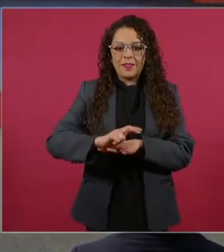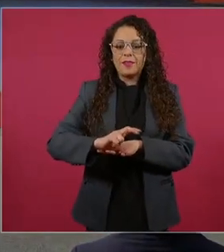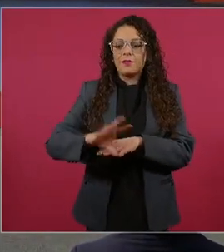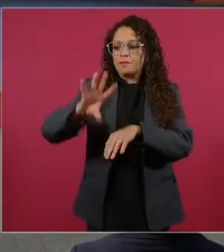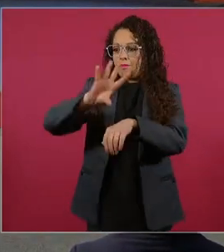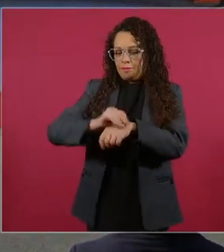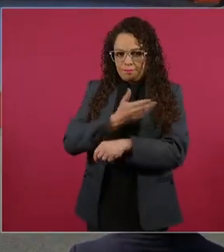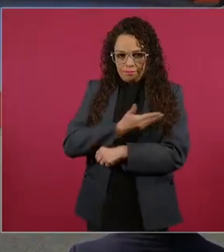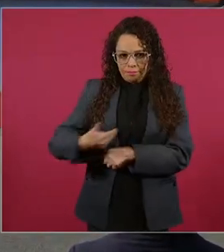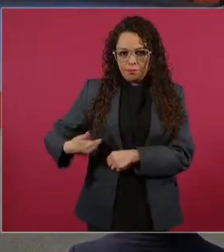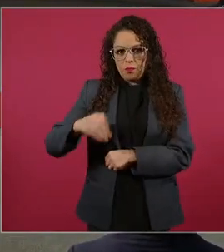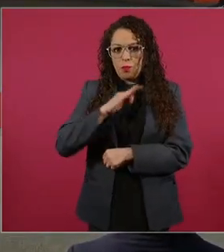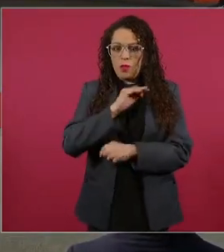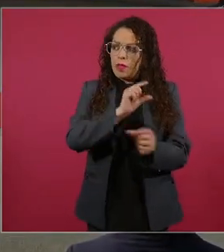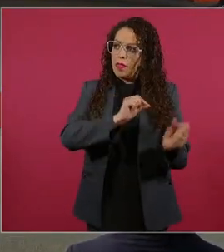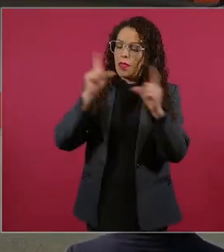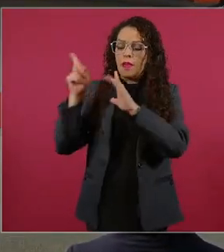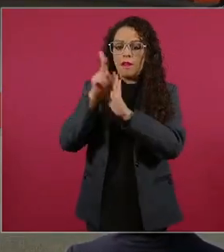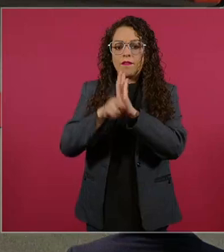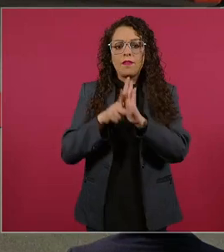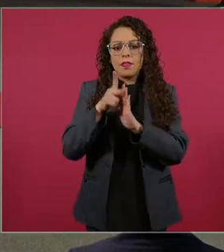2 minutos.